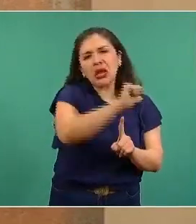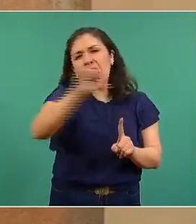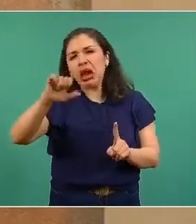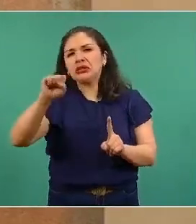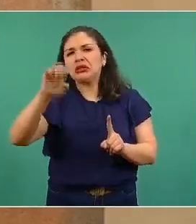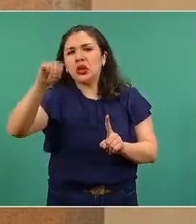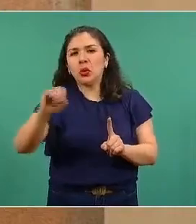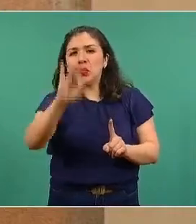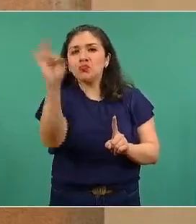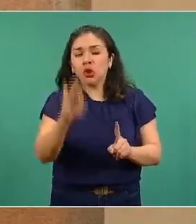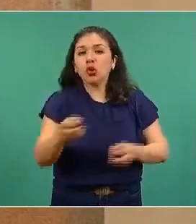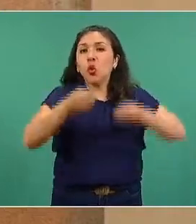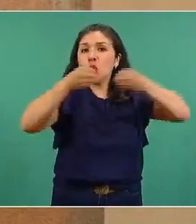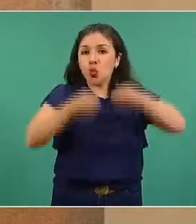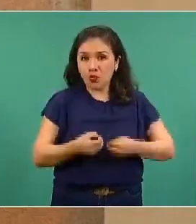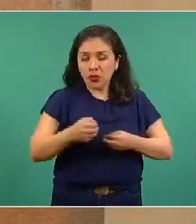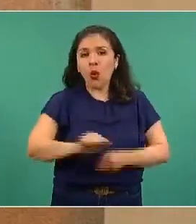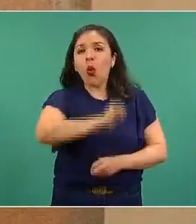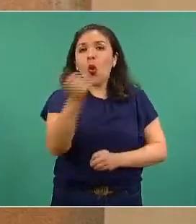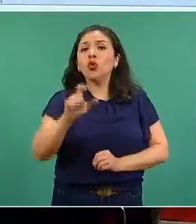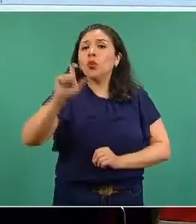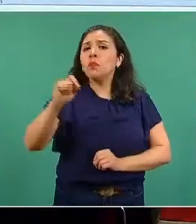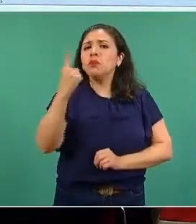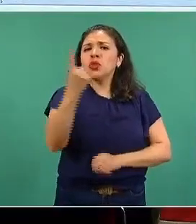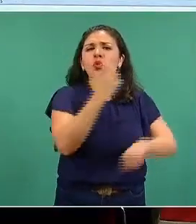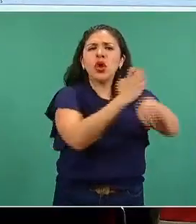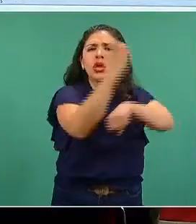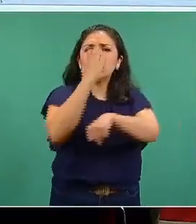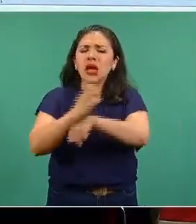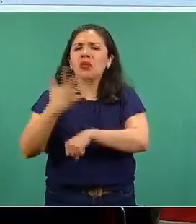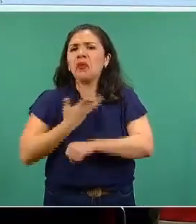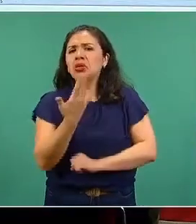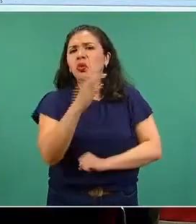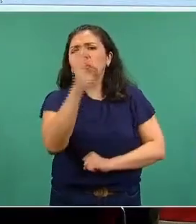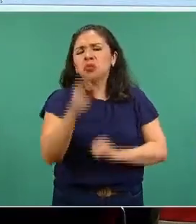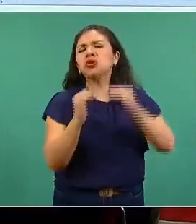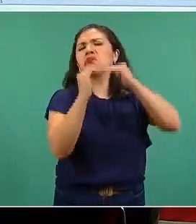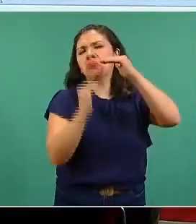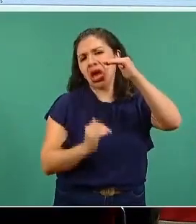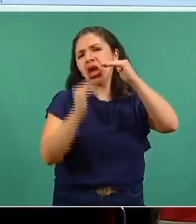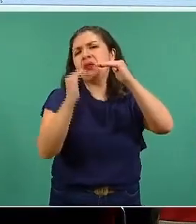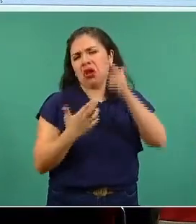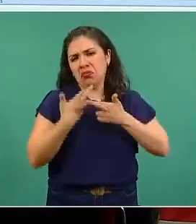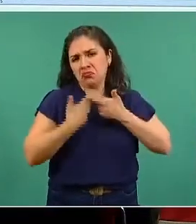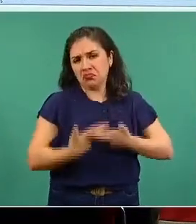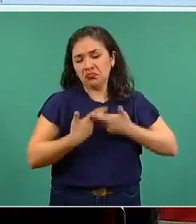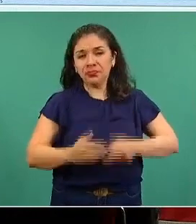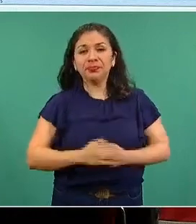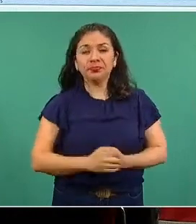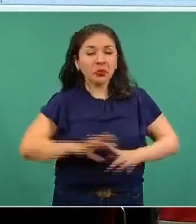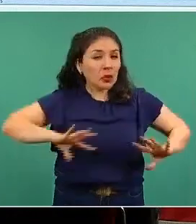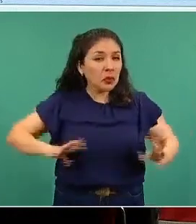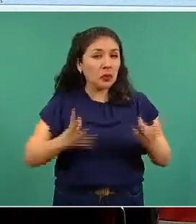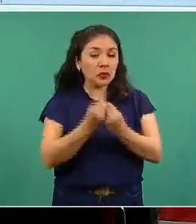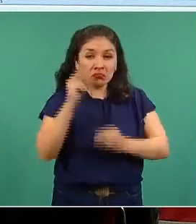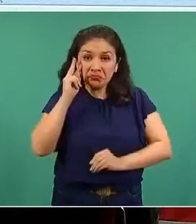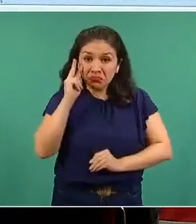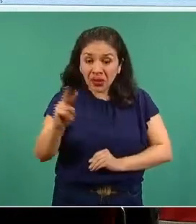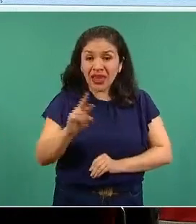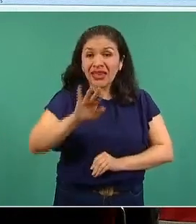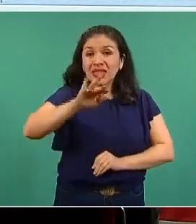y 69% y 21 entidades con menos del 50%. En general,